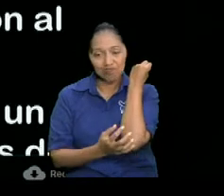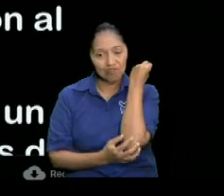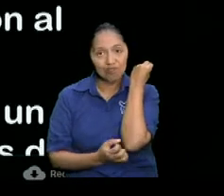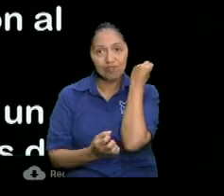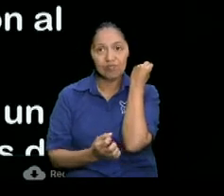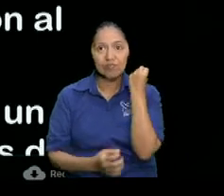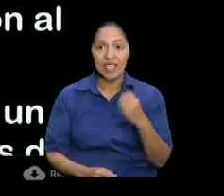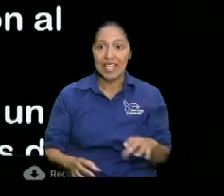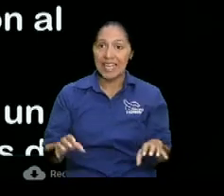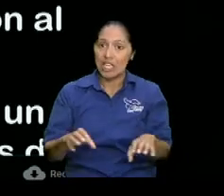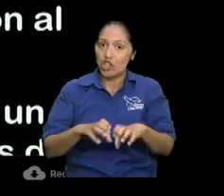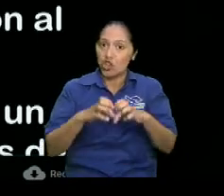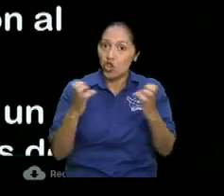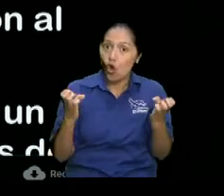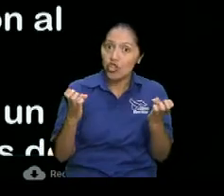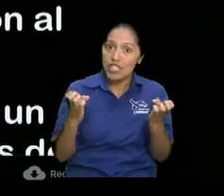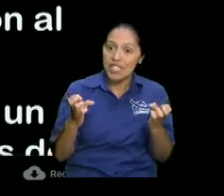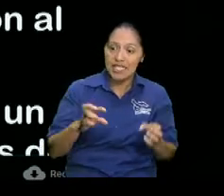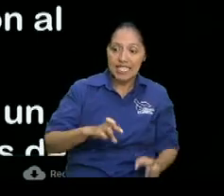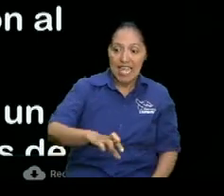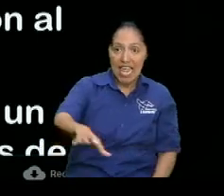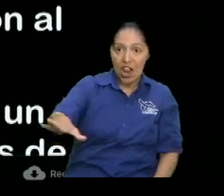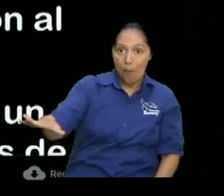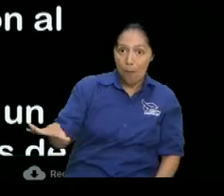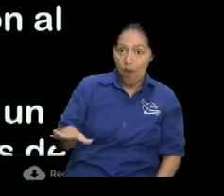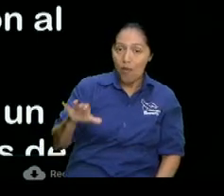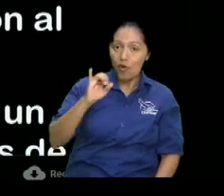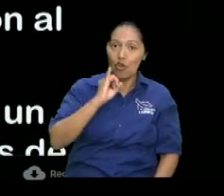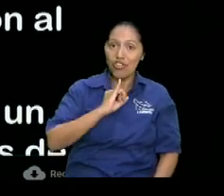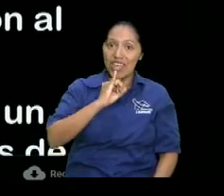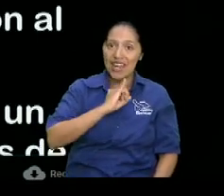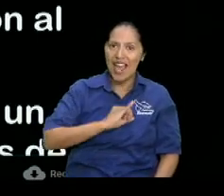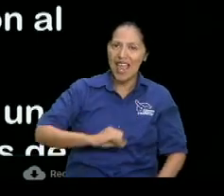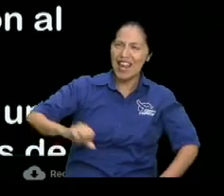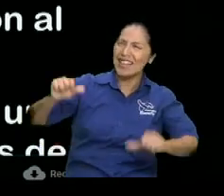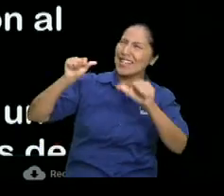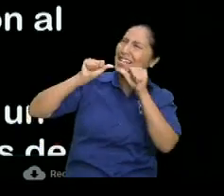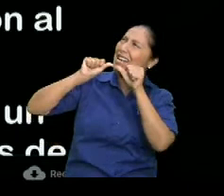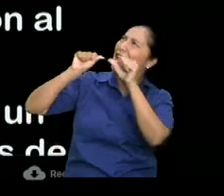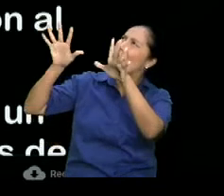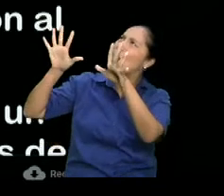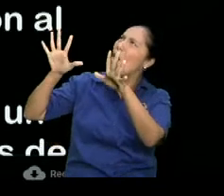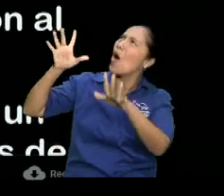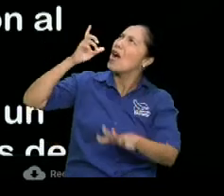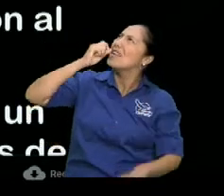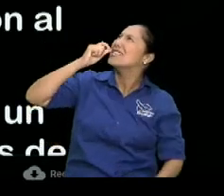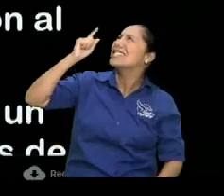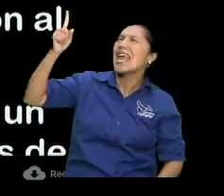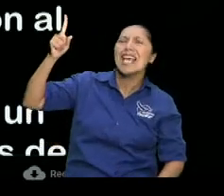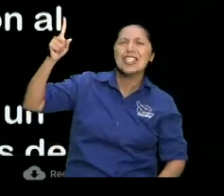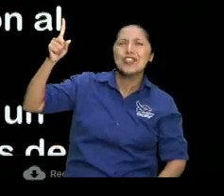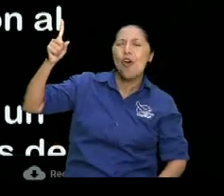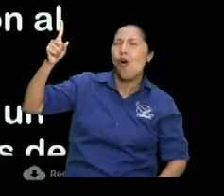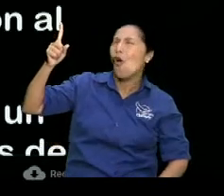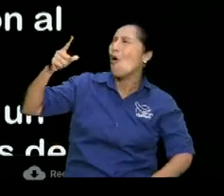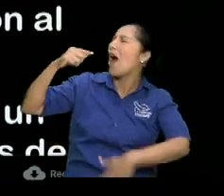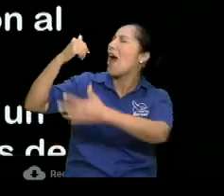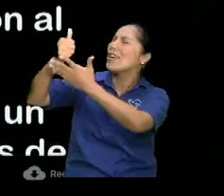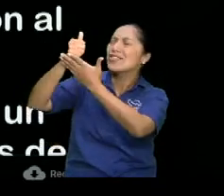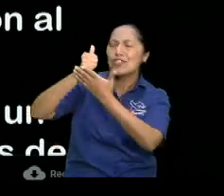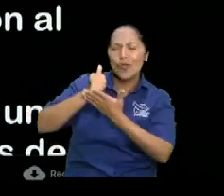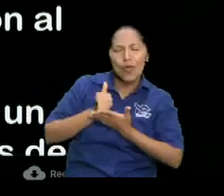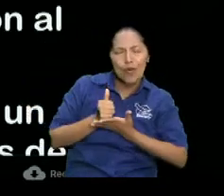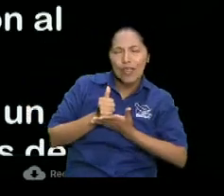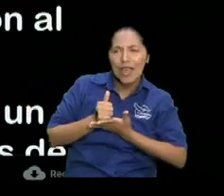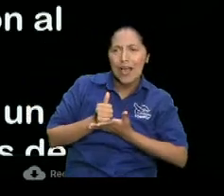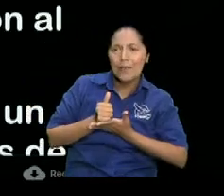Entonces clamaron a Jehová: Señor, no puede ser. Tú eres nuestro Dios, yo soy tu hijo, yo te amo y yo no puedo seguir viviendo